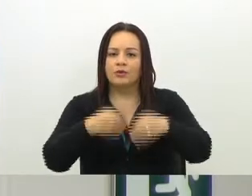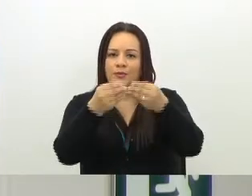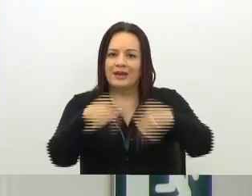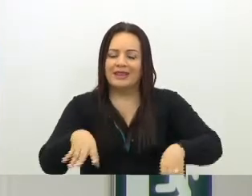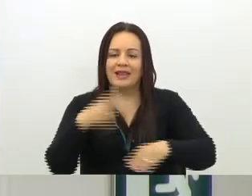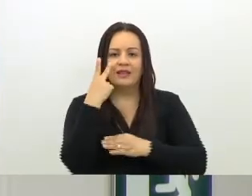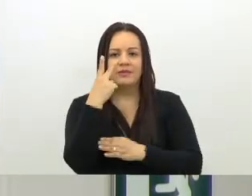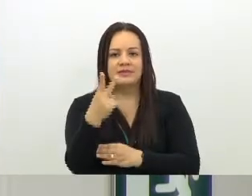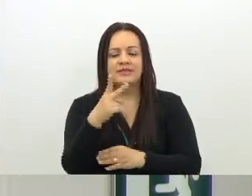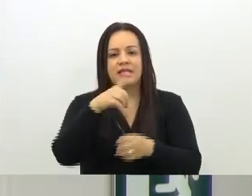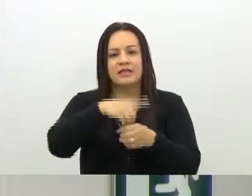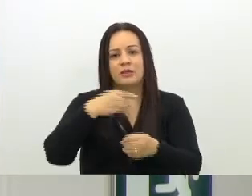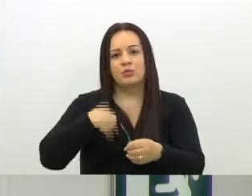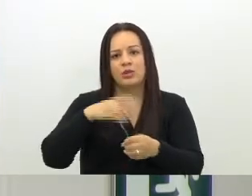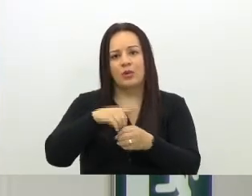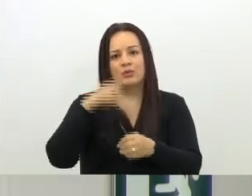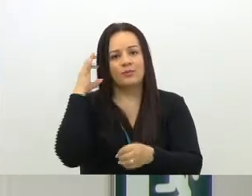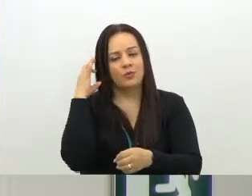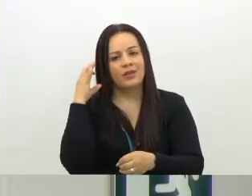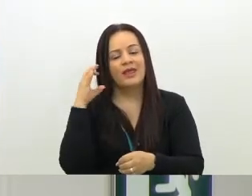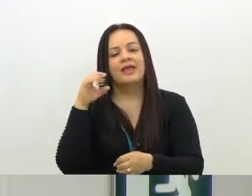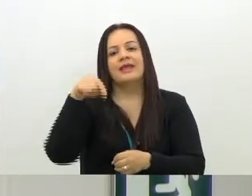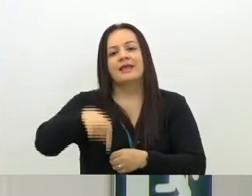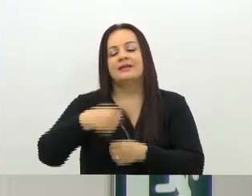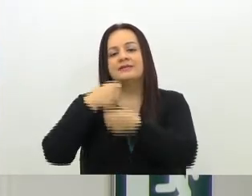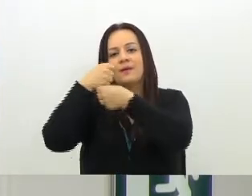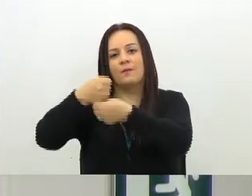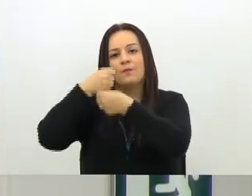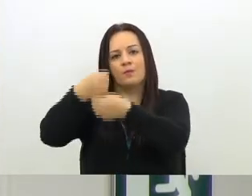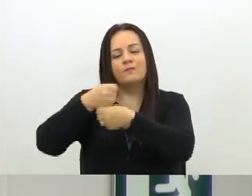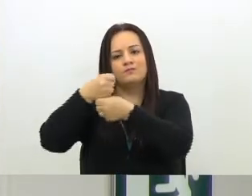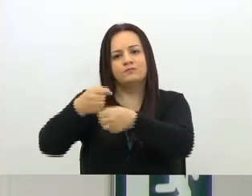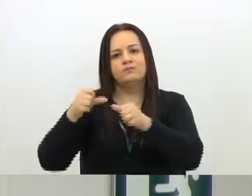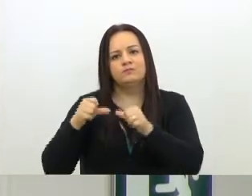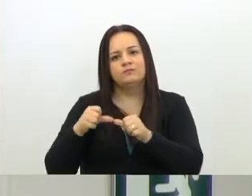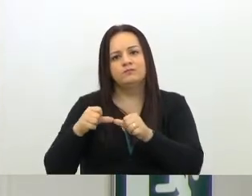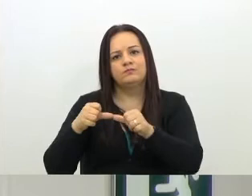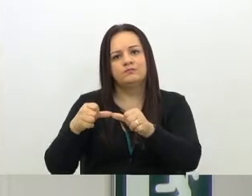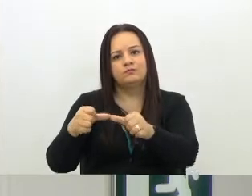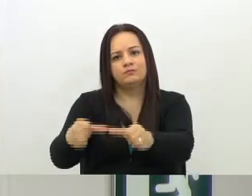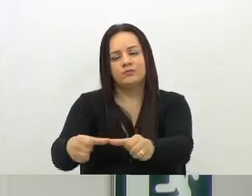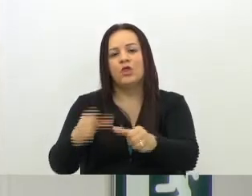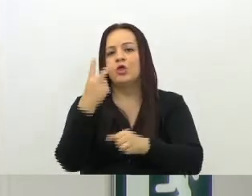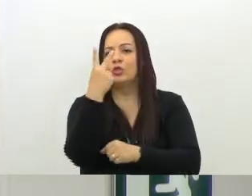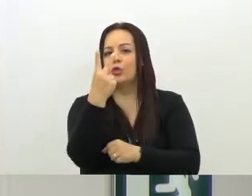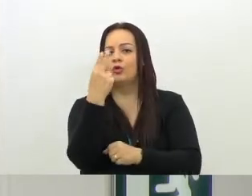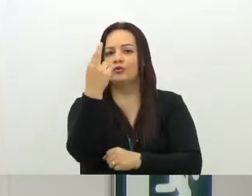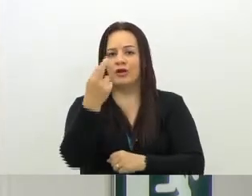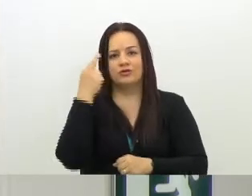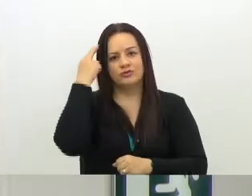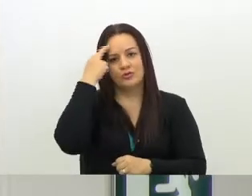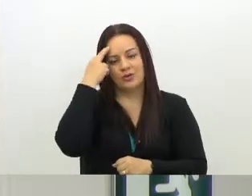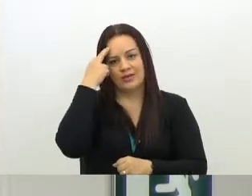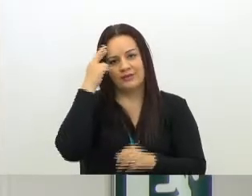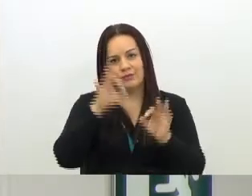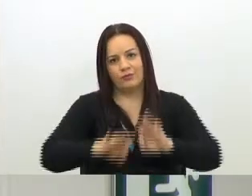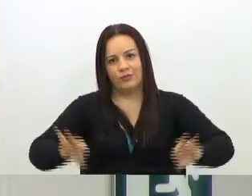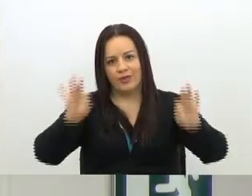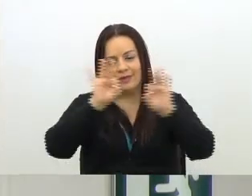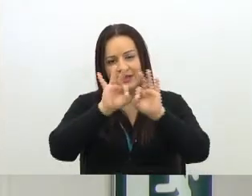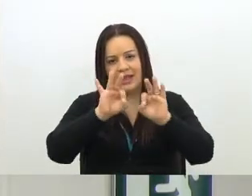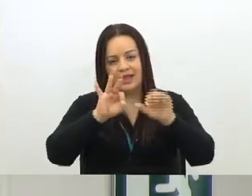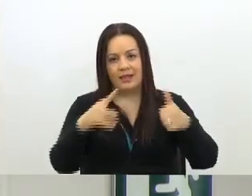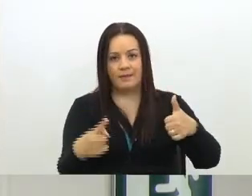señores diputados, que esta huelga indefinida se alargó por dos razones fundamentales.